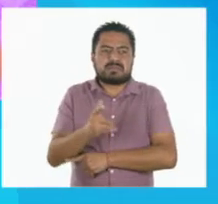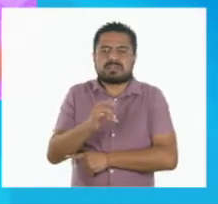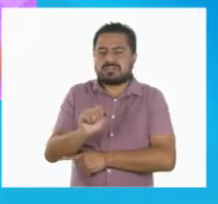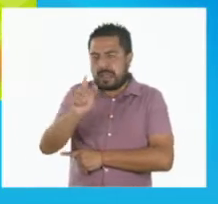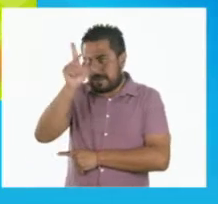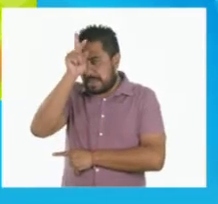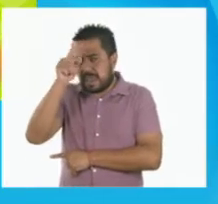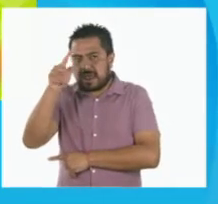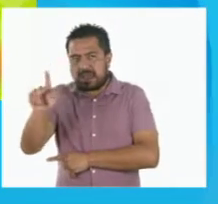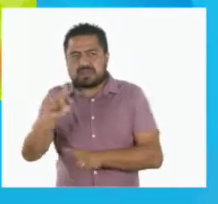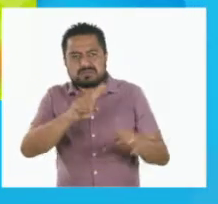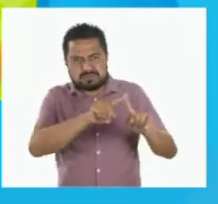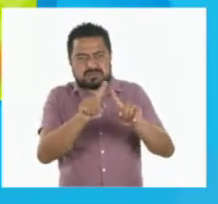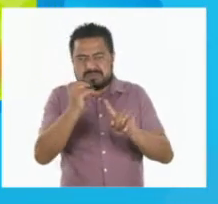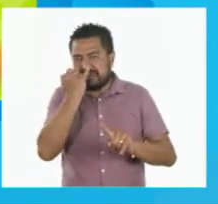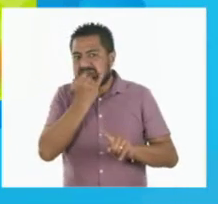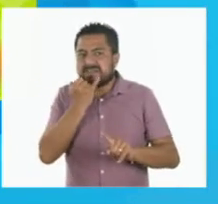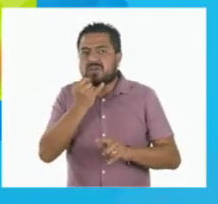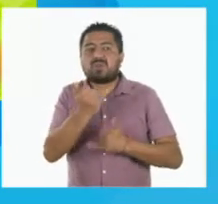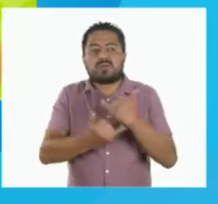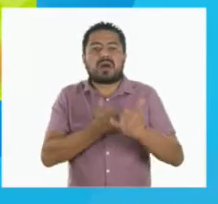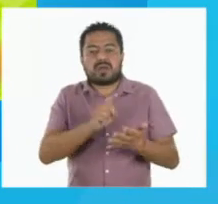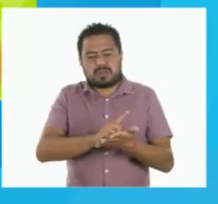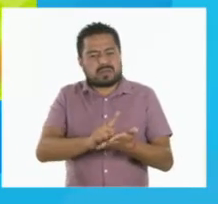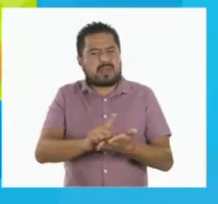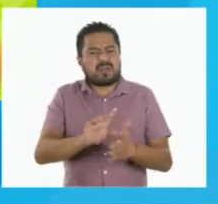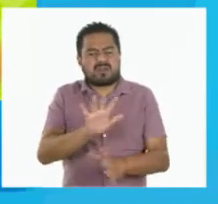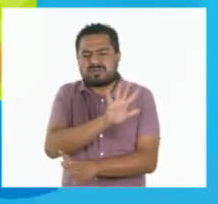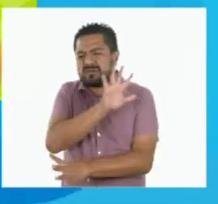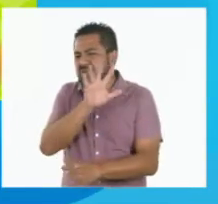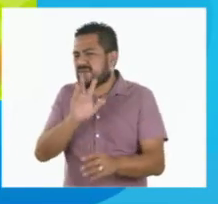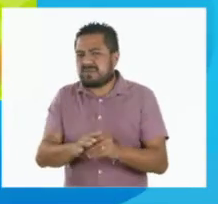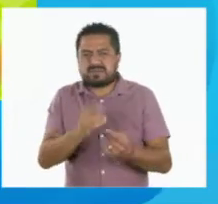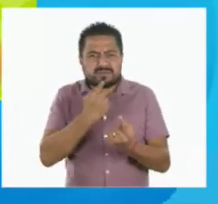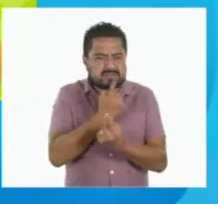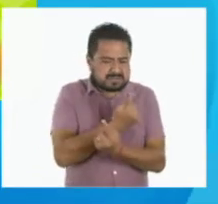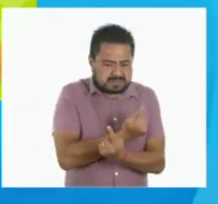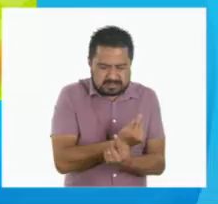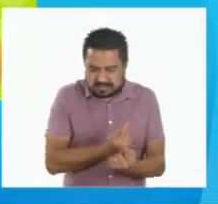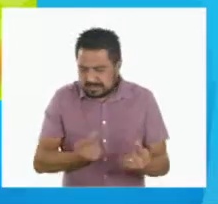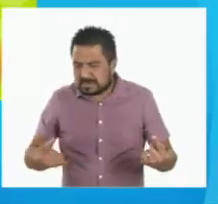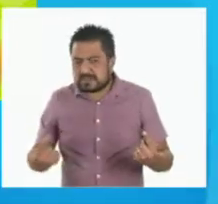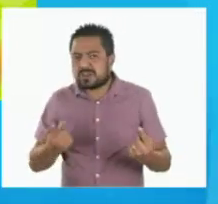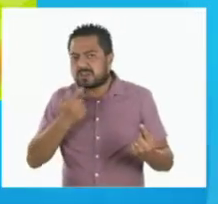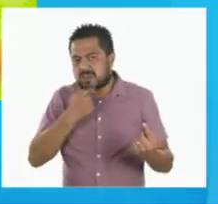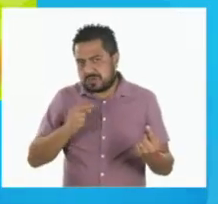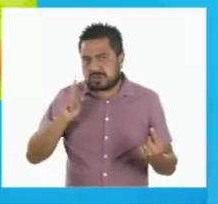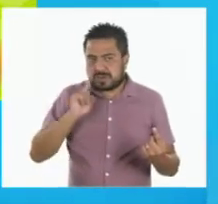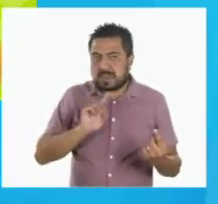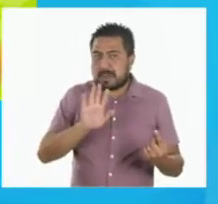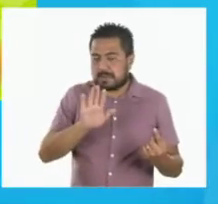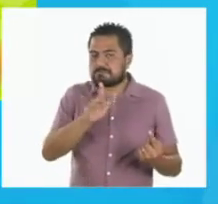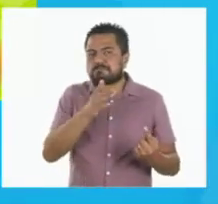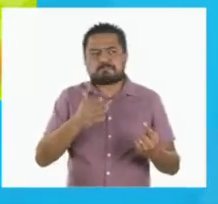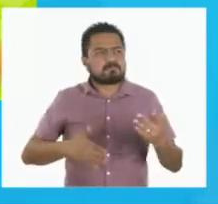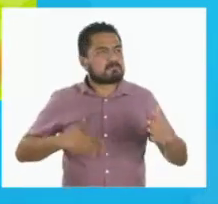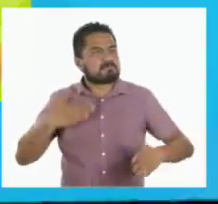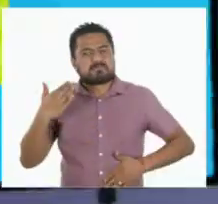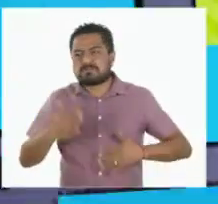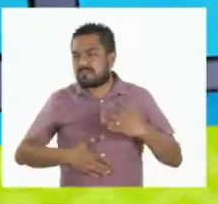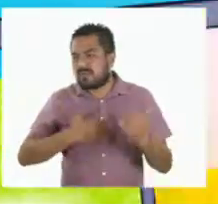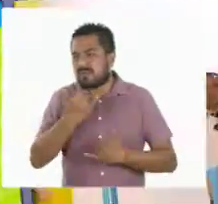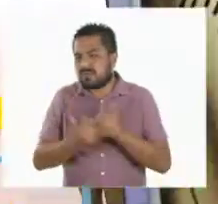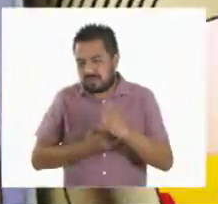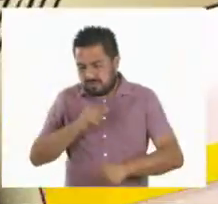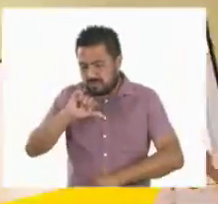Perú. Jugar es un derecho de todas las niñas y los niños. Diviértete jugando hoy